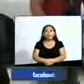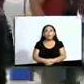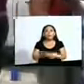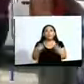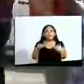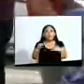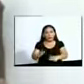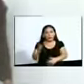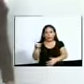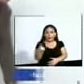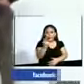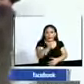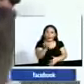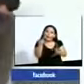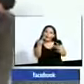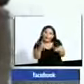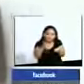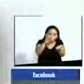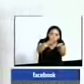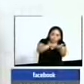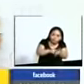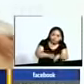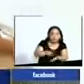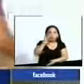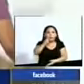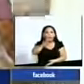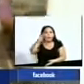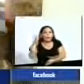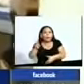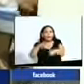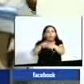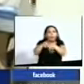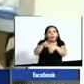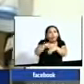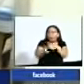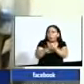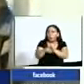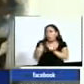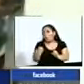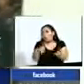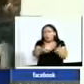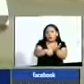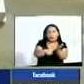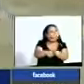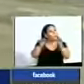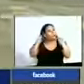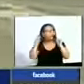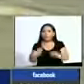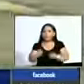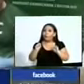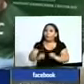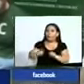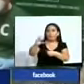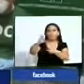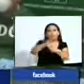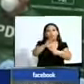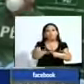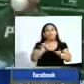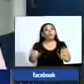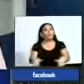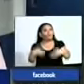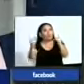22 aspirantes a candidatos no partidarios no podrán seguir el proceso para participar en los comicios de 2021. Magistrados